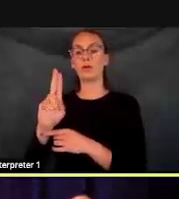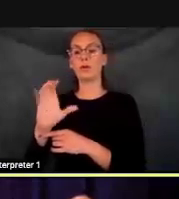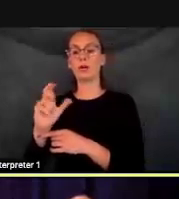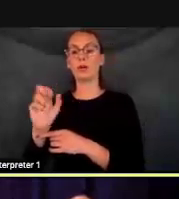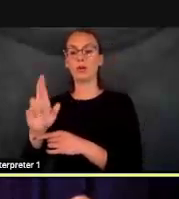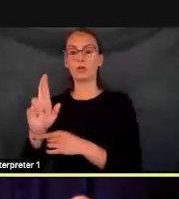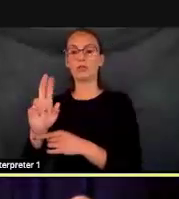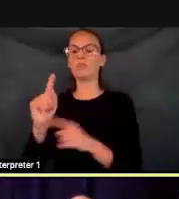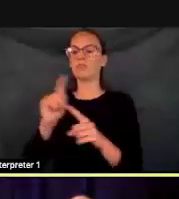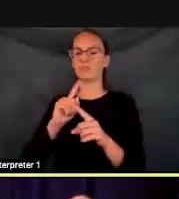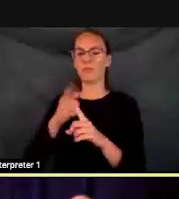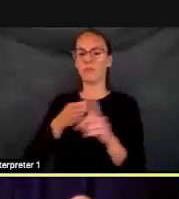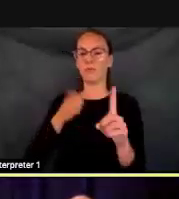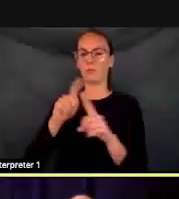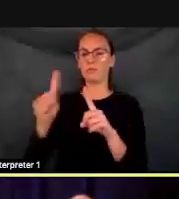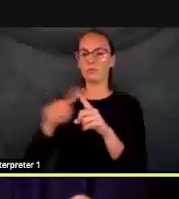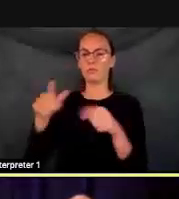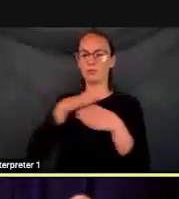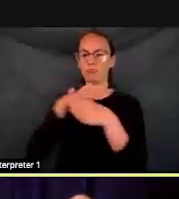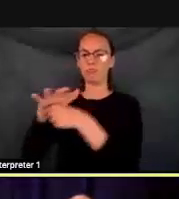Skaneateles, concejal.